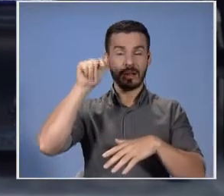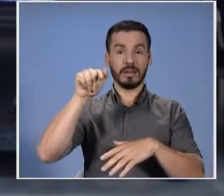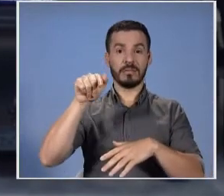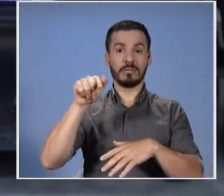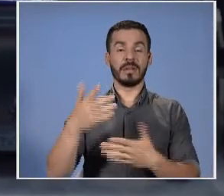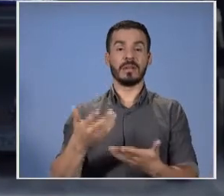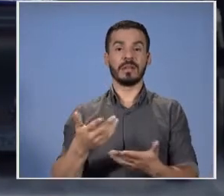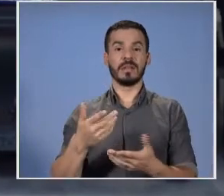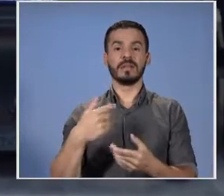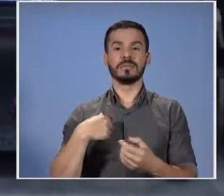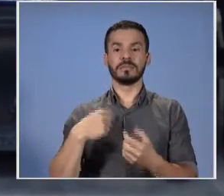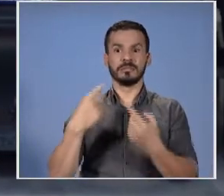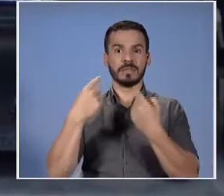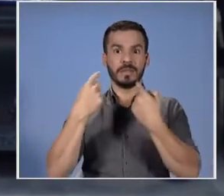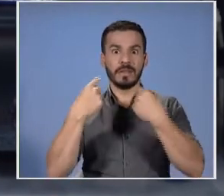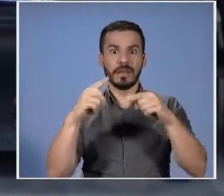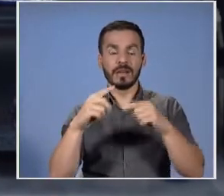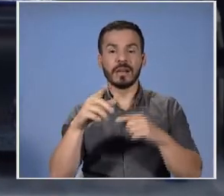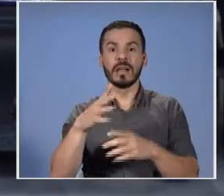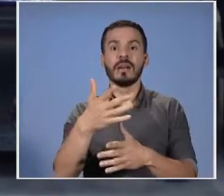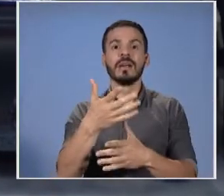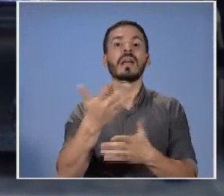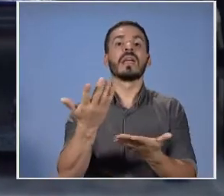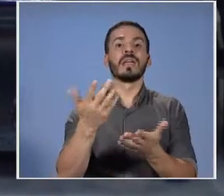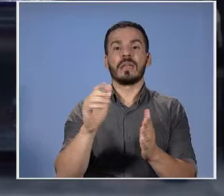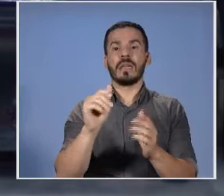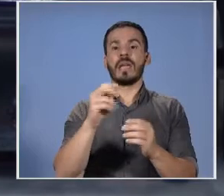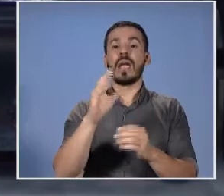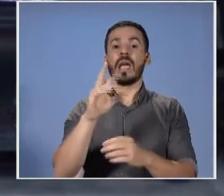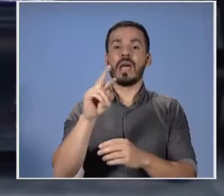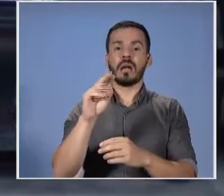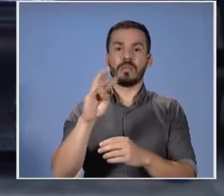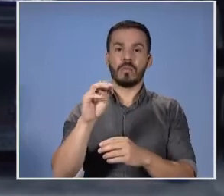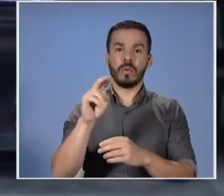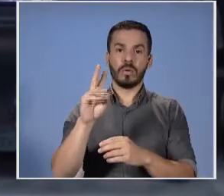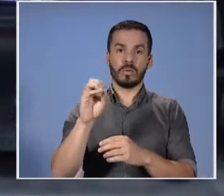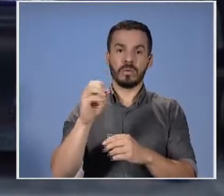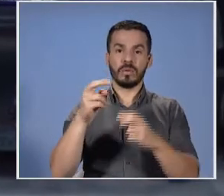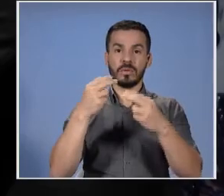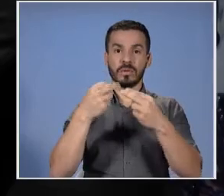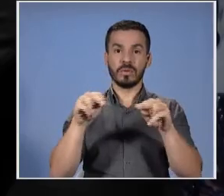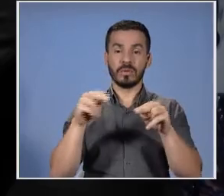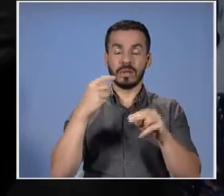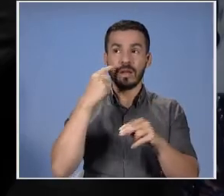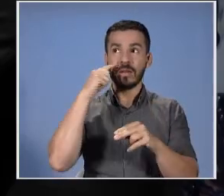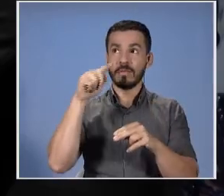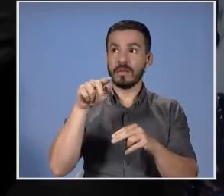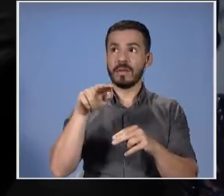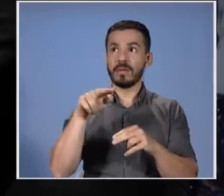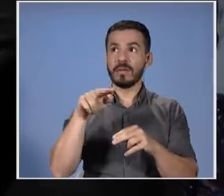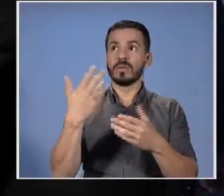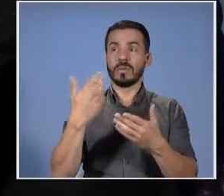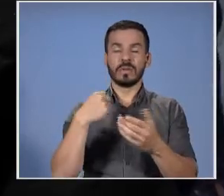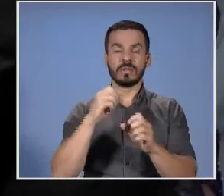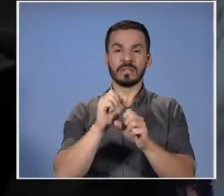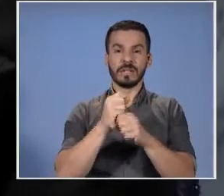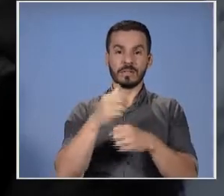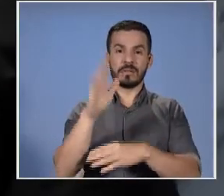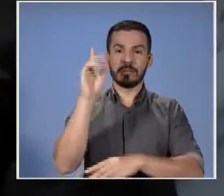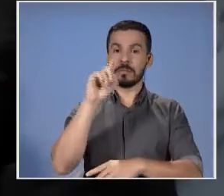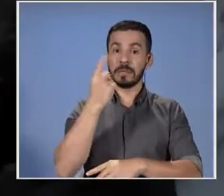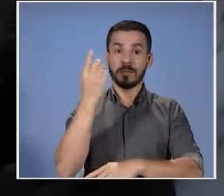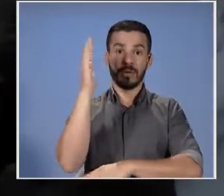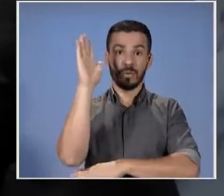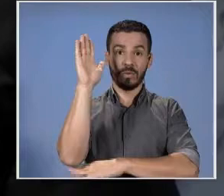Alvarado, sea declarada carbono neutral. Y ahí vemos cuando se va a realizar la